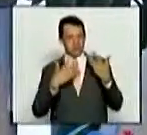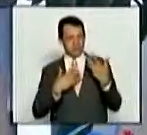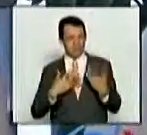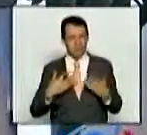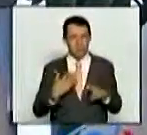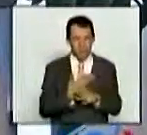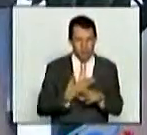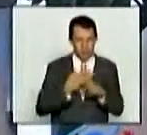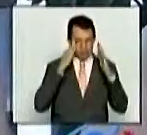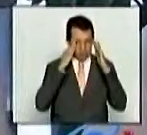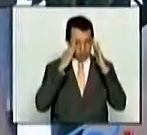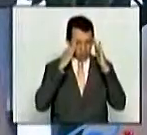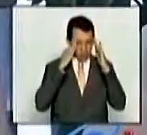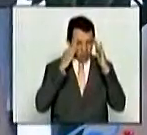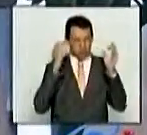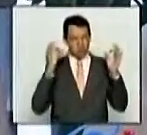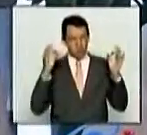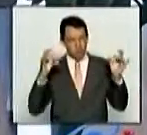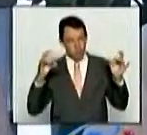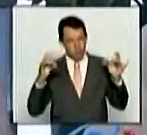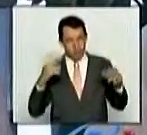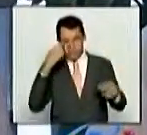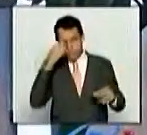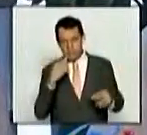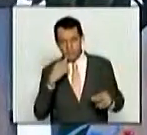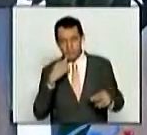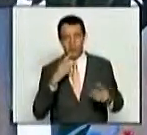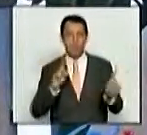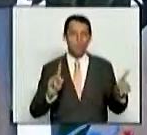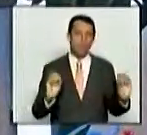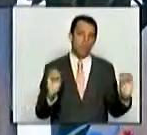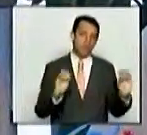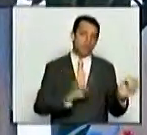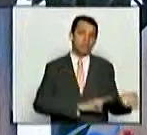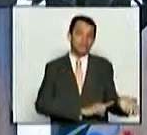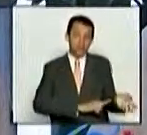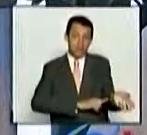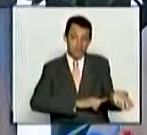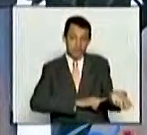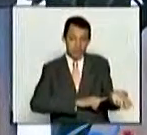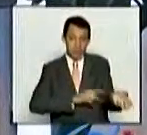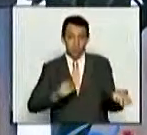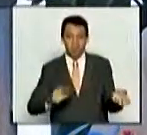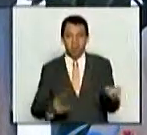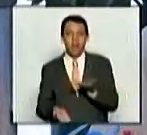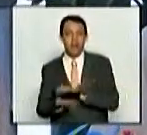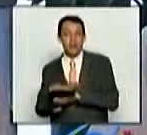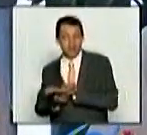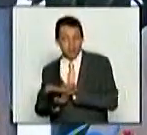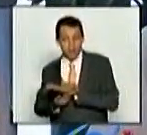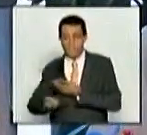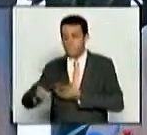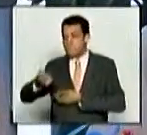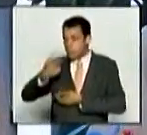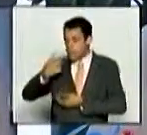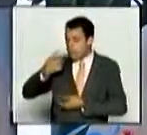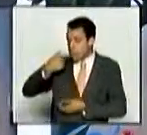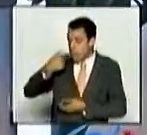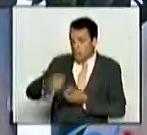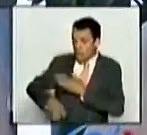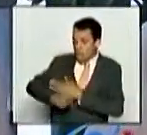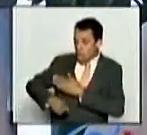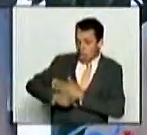neuralgias y de diabetes especialmente, y se les recomienda ciertos medicamentos